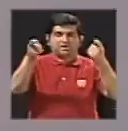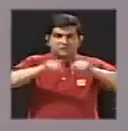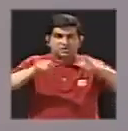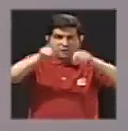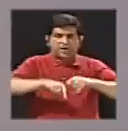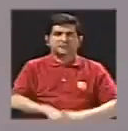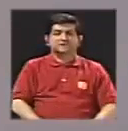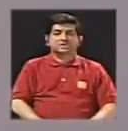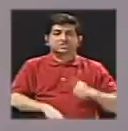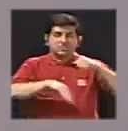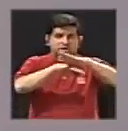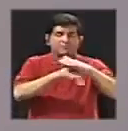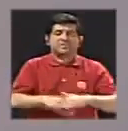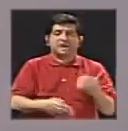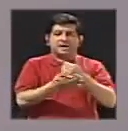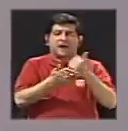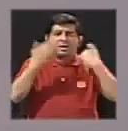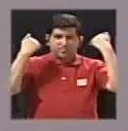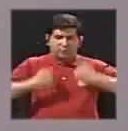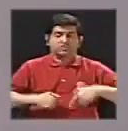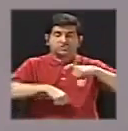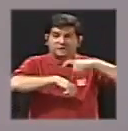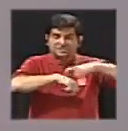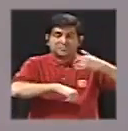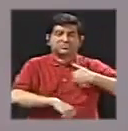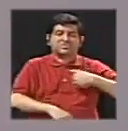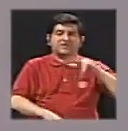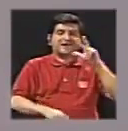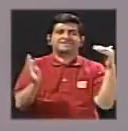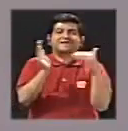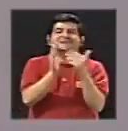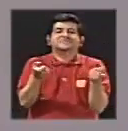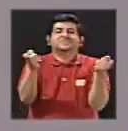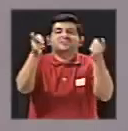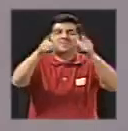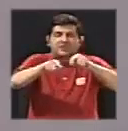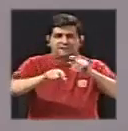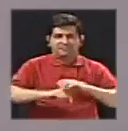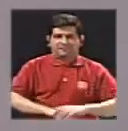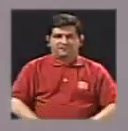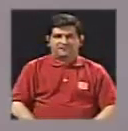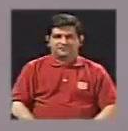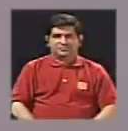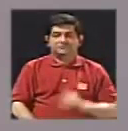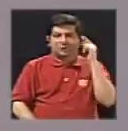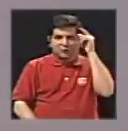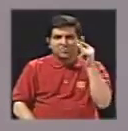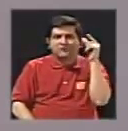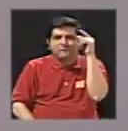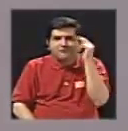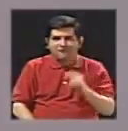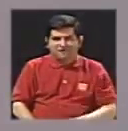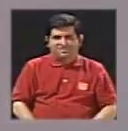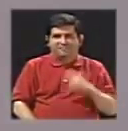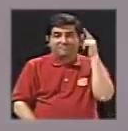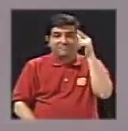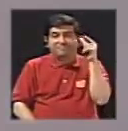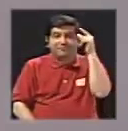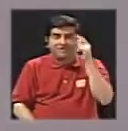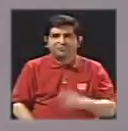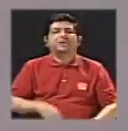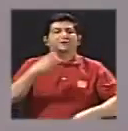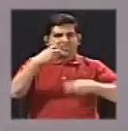los reportábamos a Recursos Humanos. En ese momento teníamos 3,000 casos. Es evidente es evidente que hay